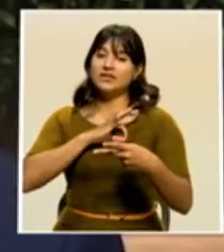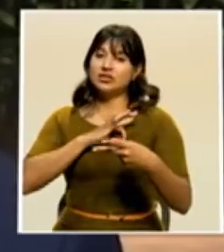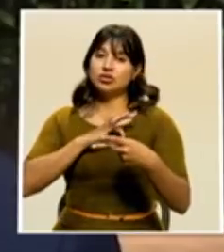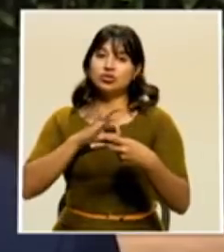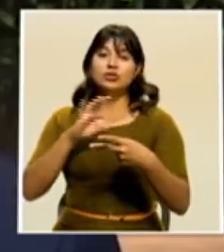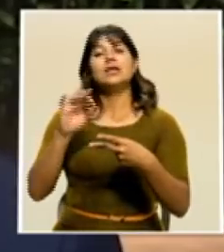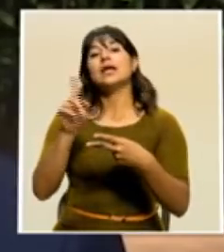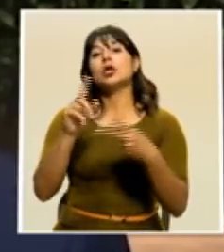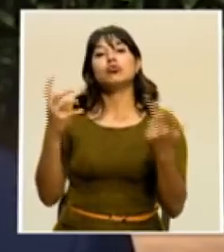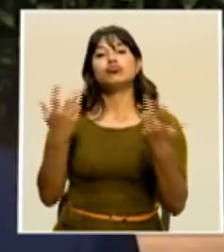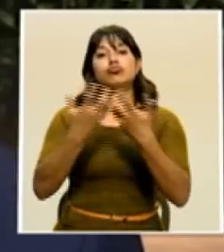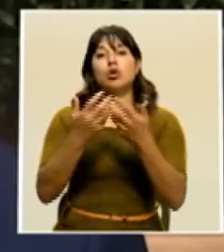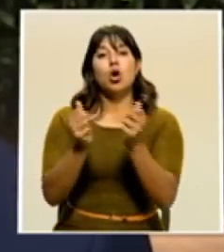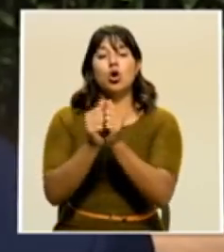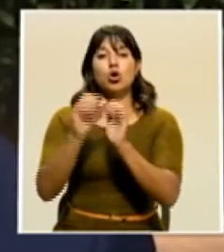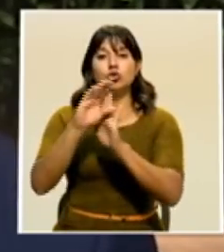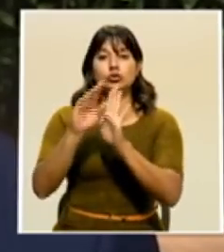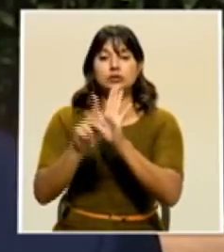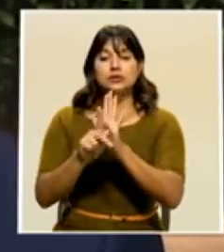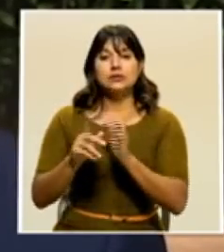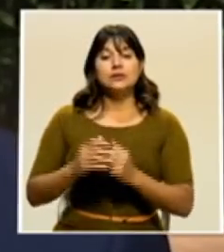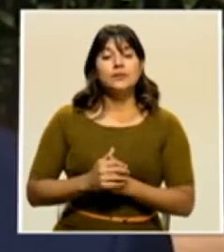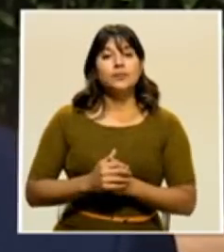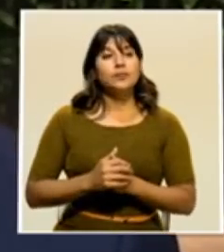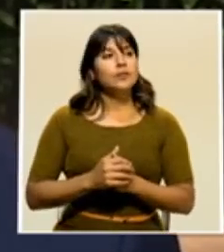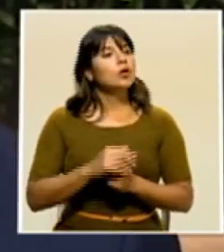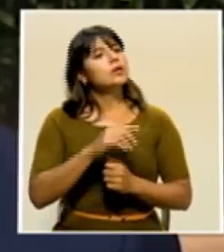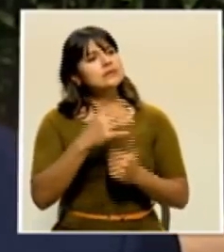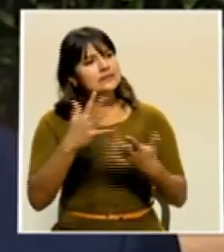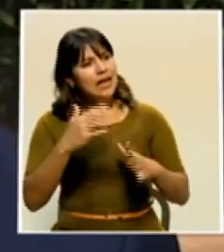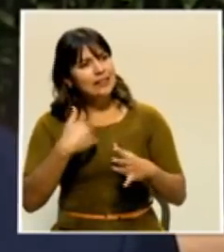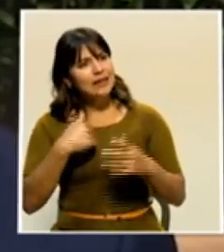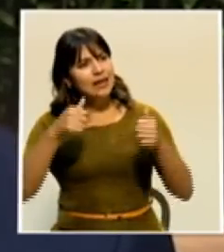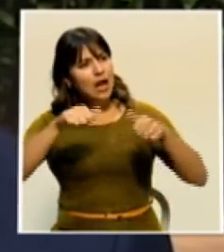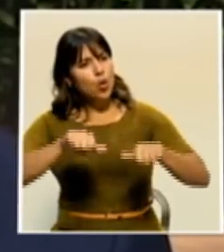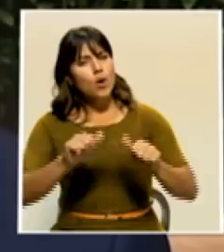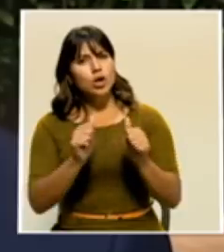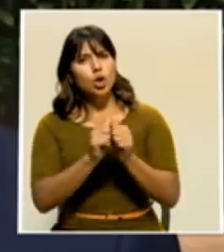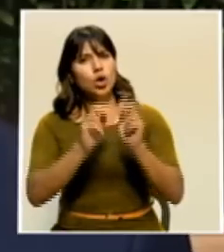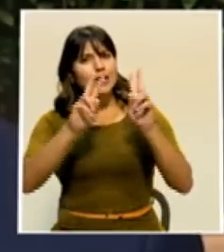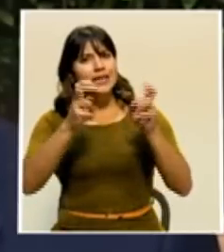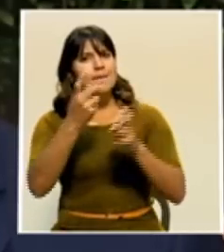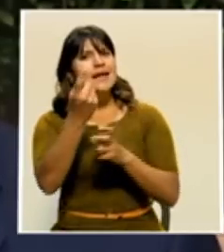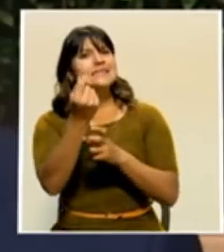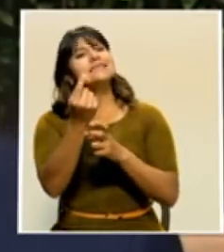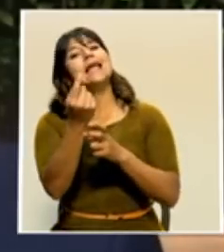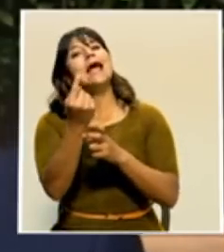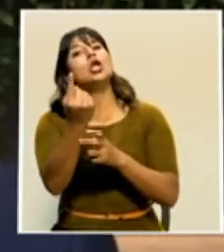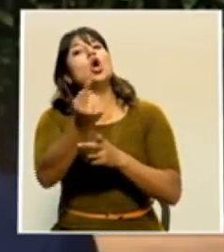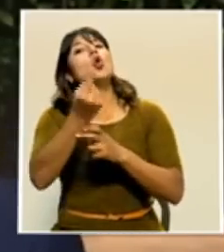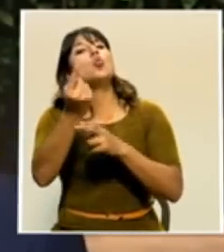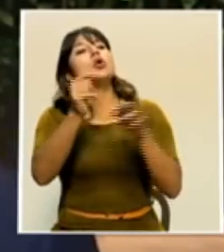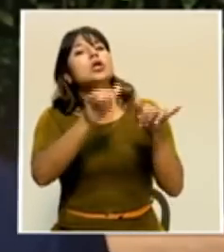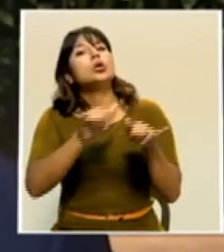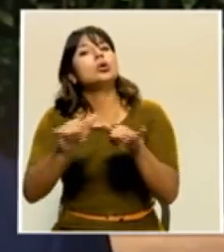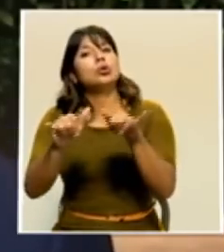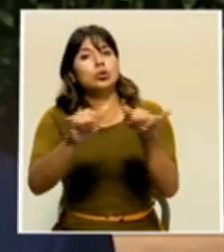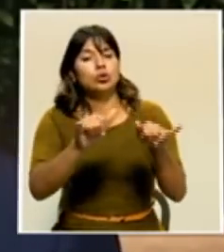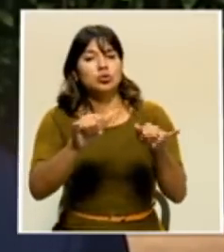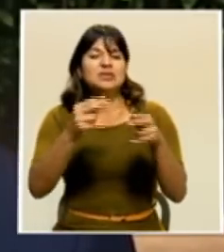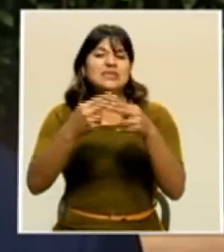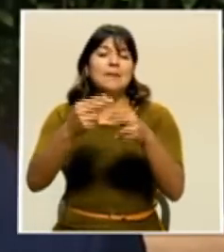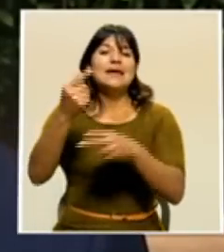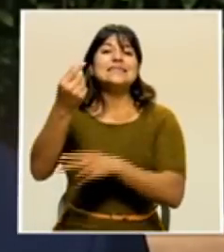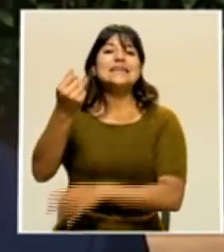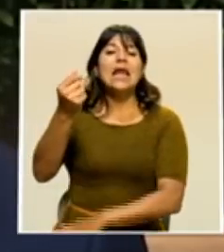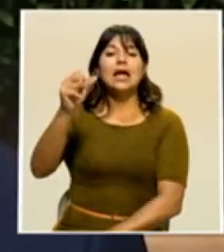del marco constitucional. ¿Hay consenso con el tema del salario global, don Luis? Bueno, estamos construyendo